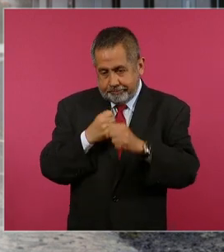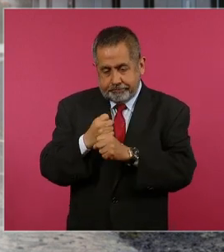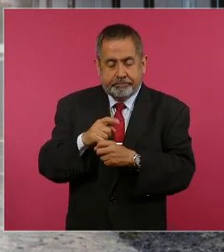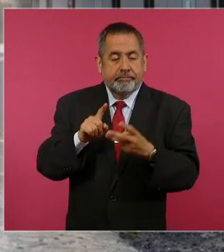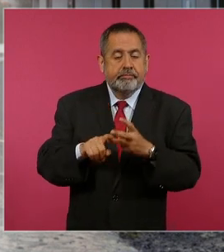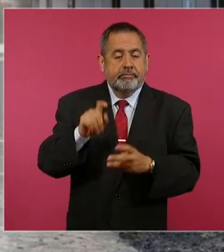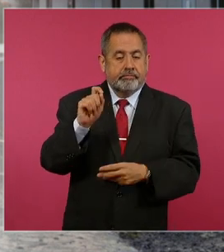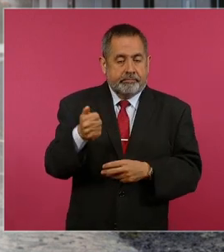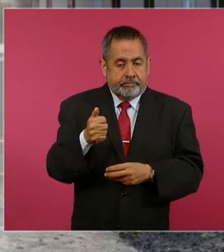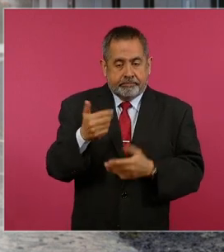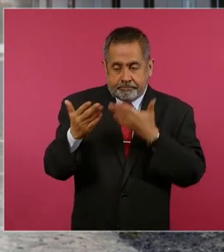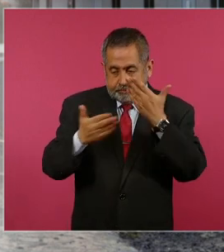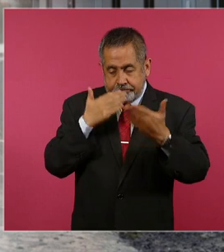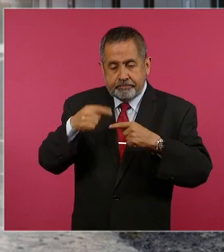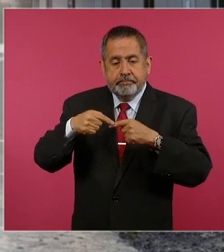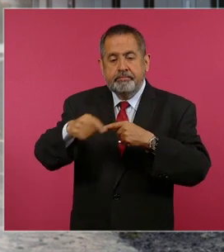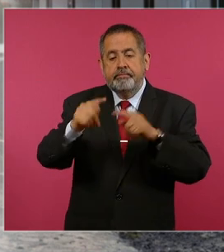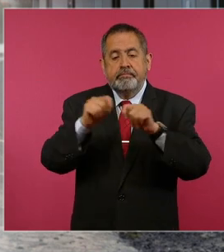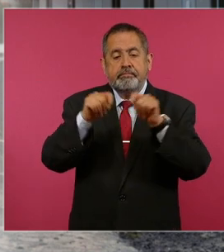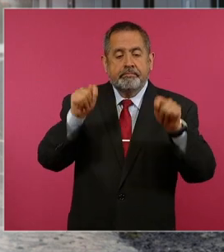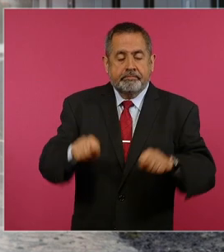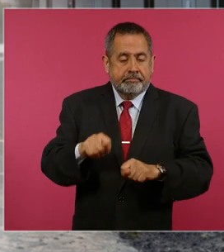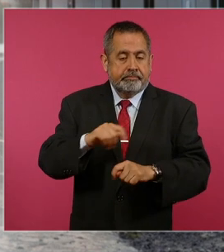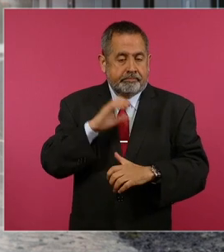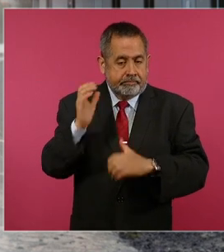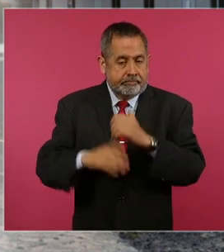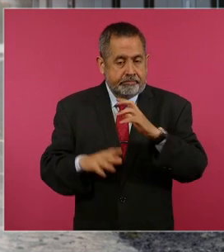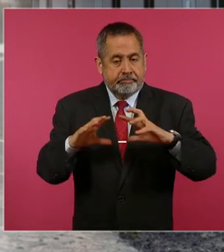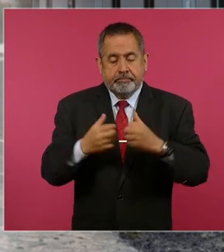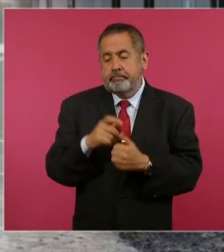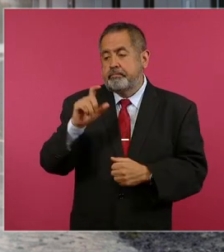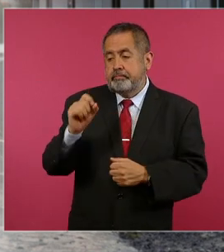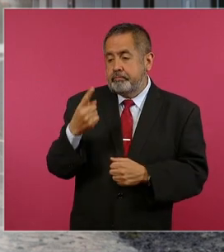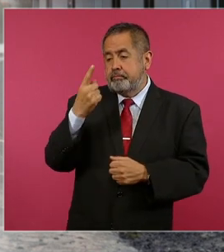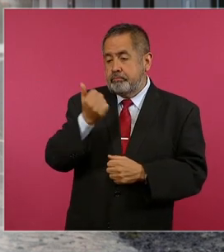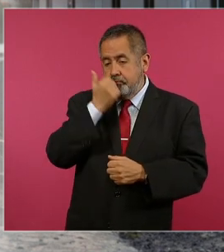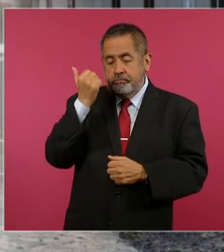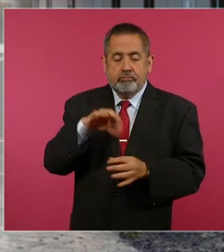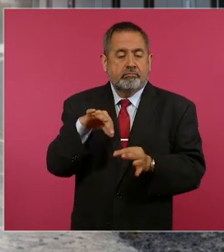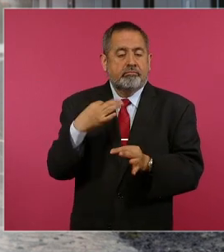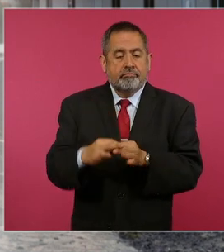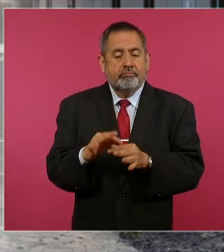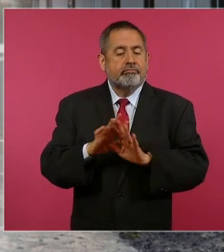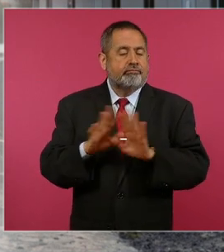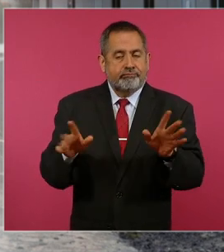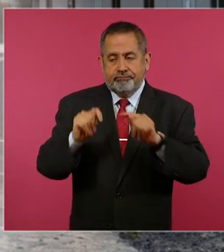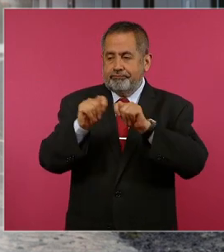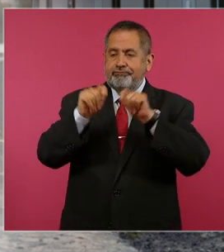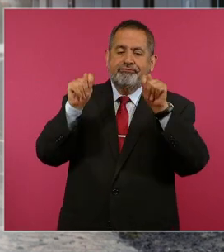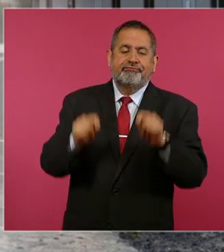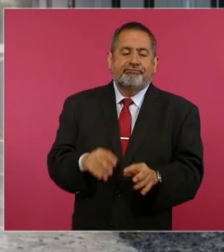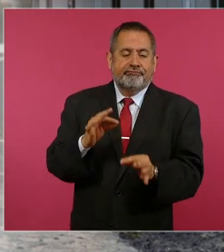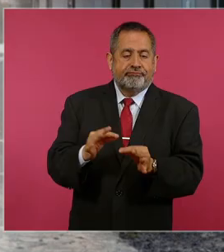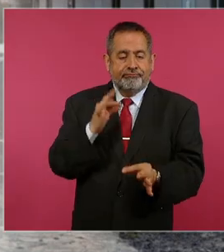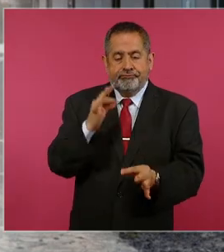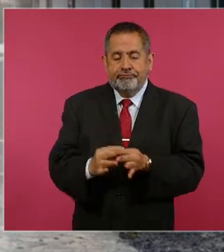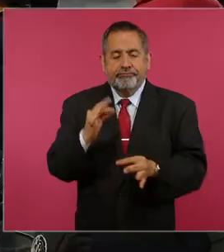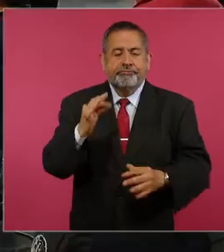proceso más de titulación y 21 alumnos que ya cuentan, como mencioné, con su título profesional.